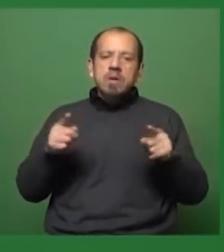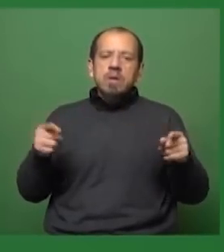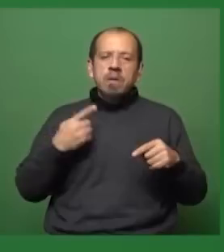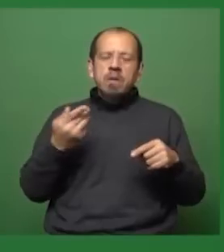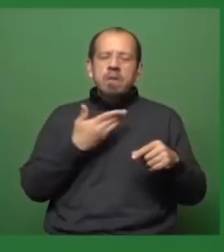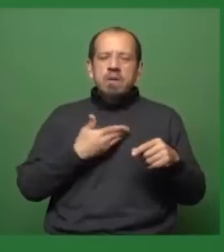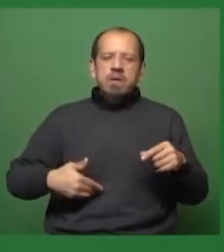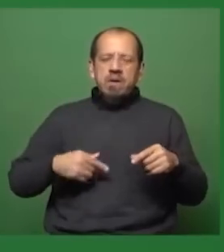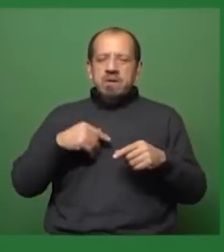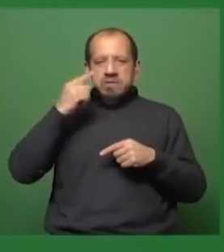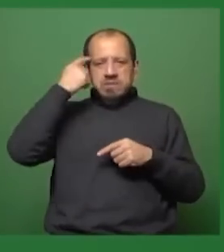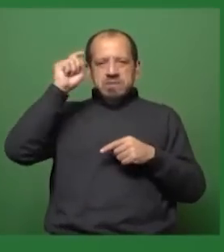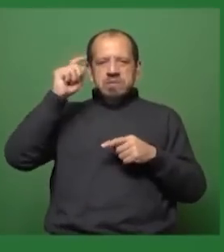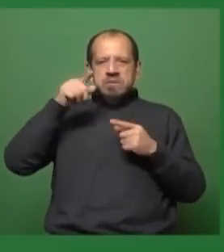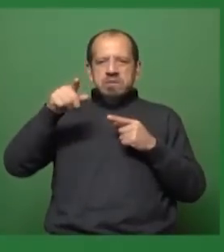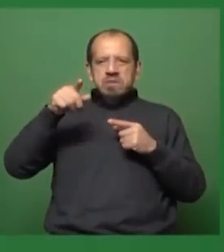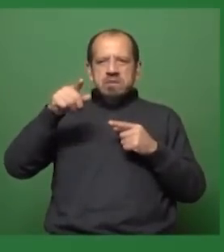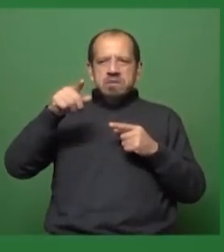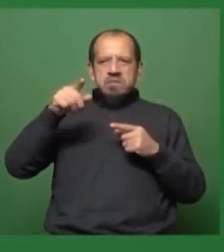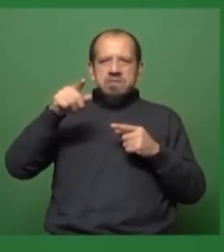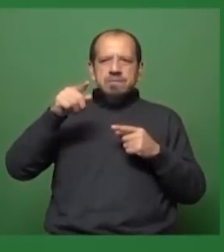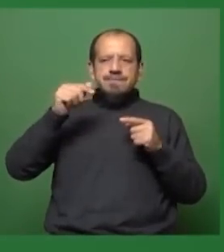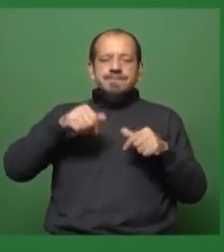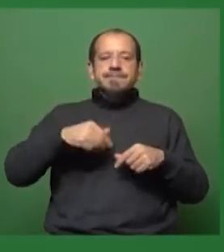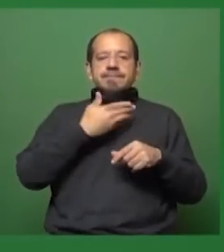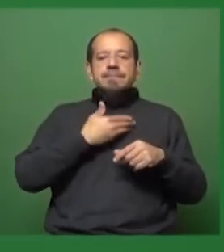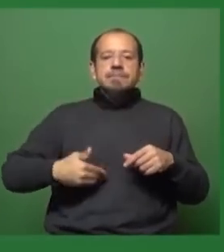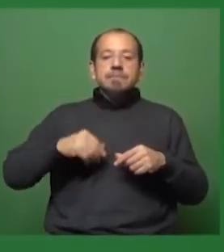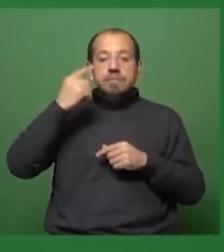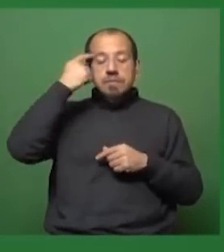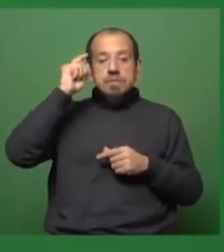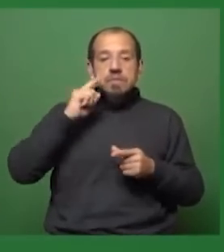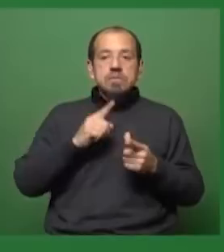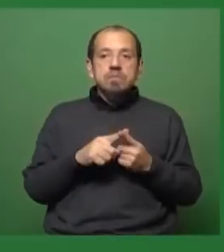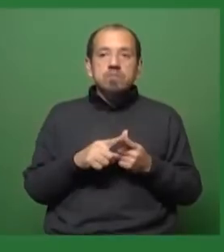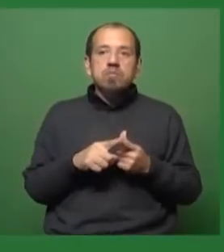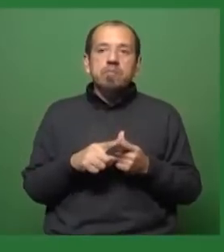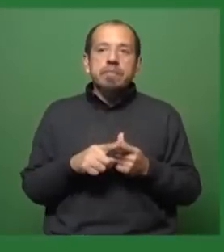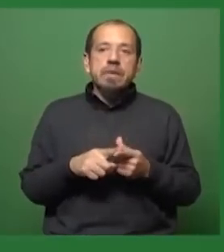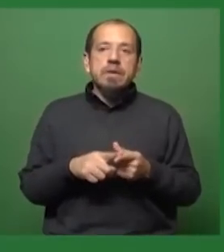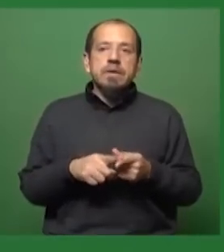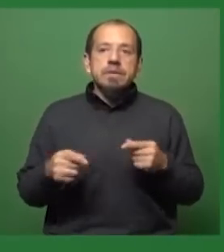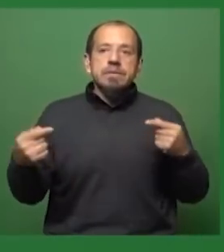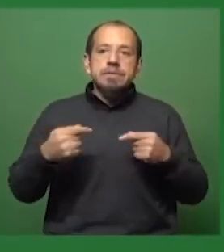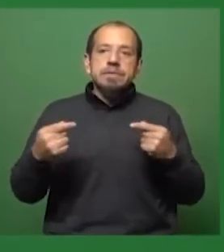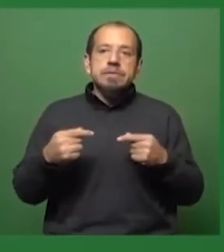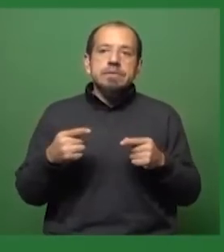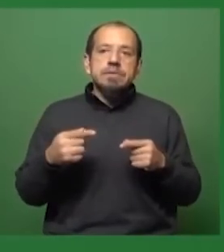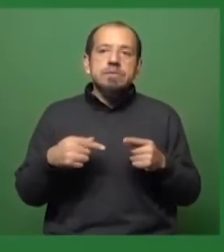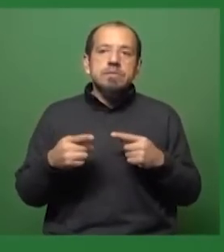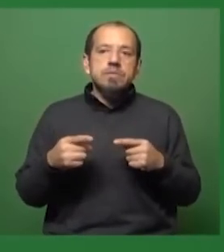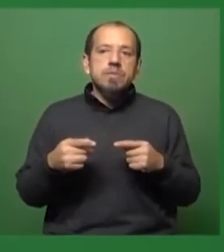no en realidad la idea de por lo menos este gobierno ha sido confrontar con esa lógica de tratar de